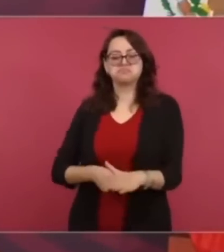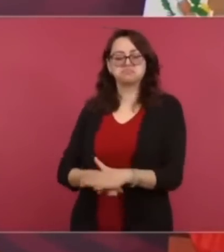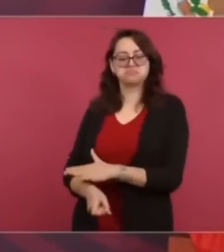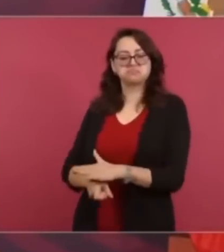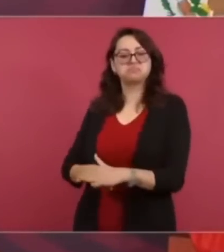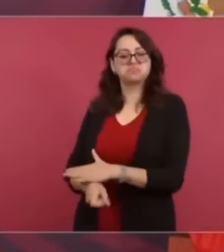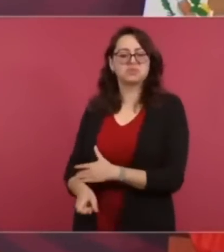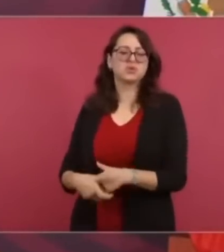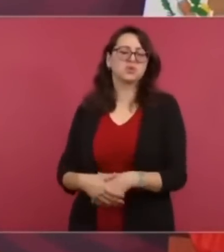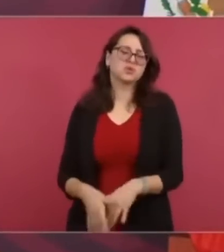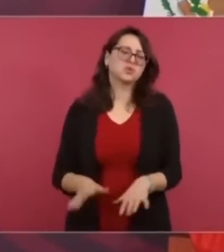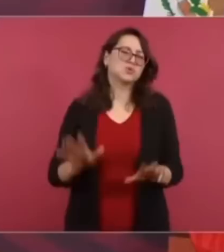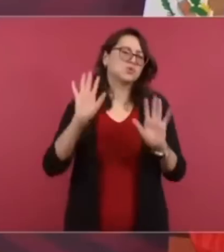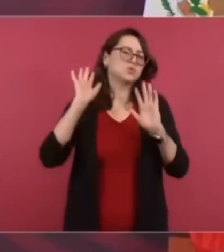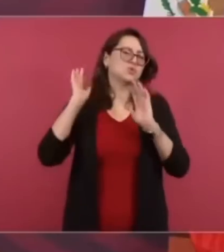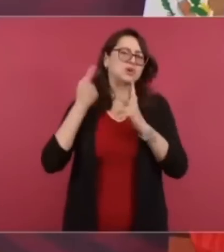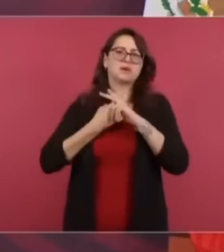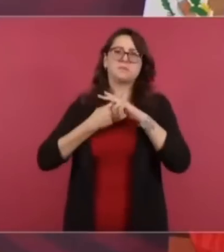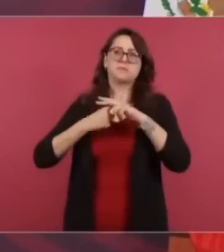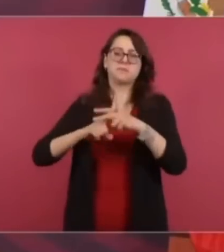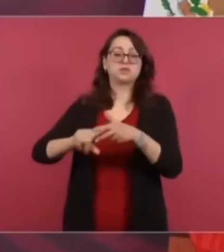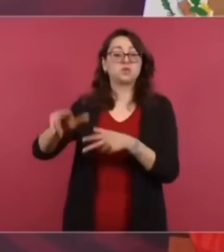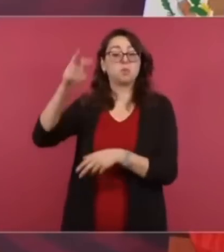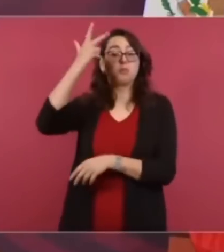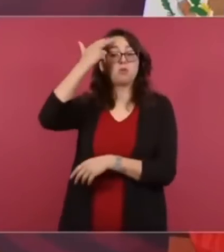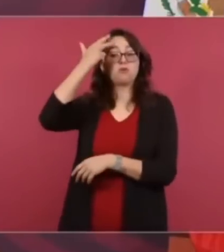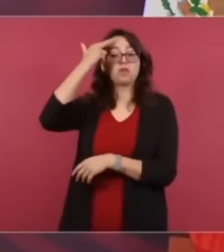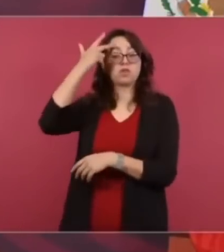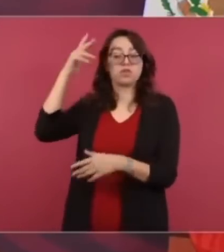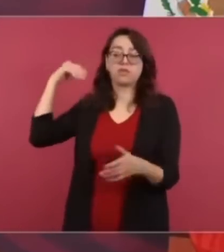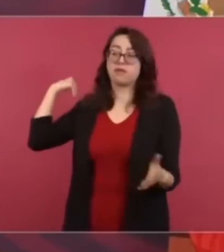que viene desde la época de Porfirio Díaz.